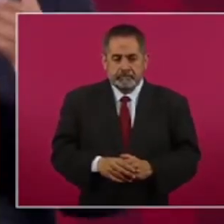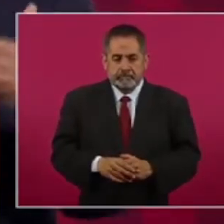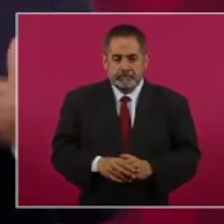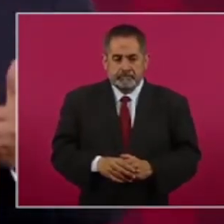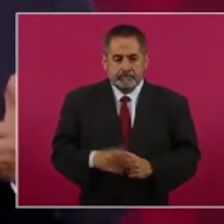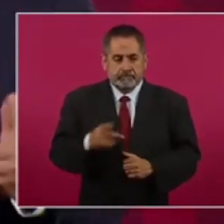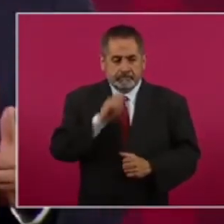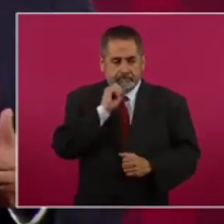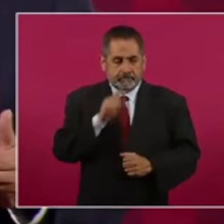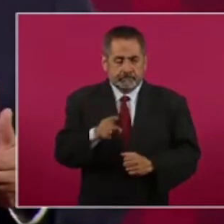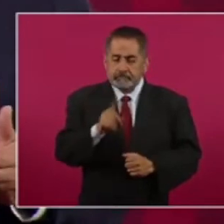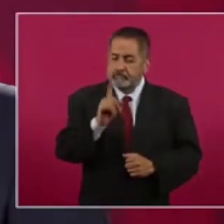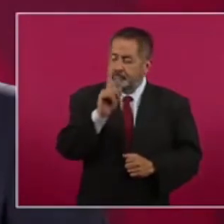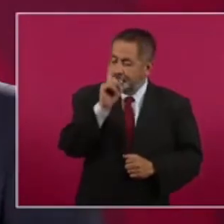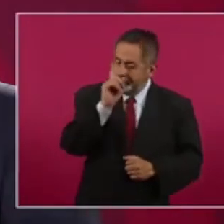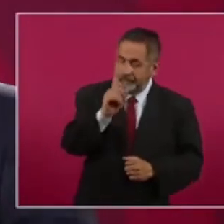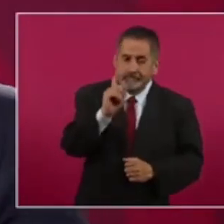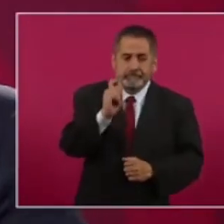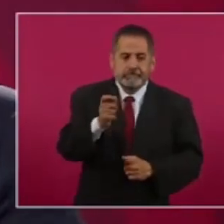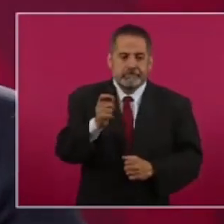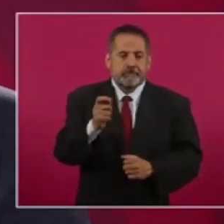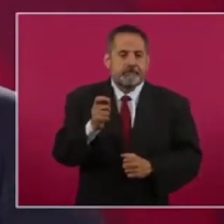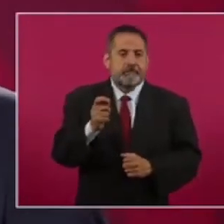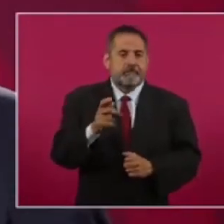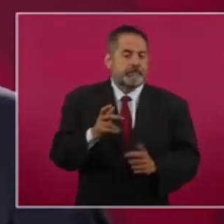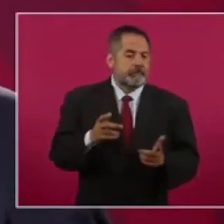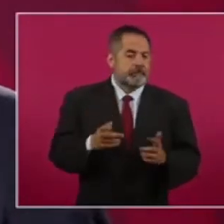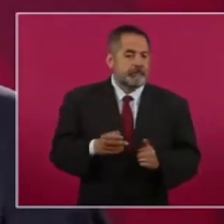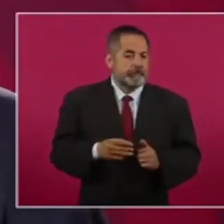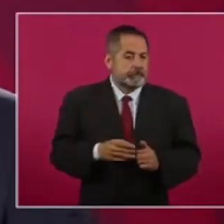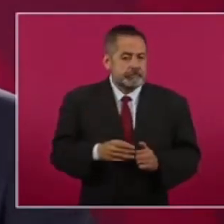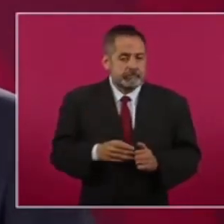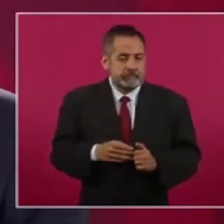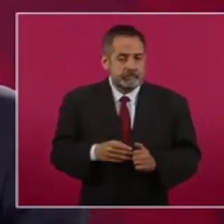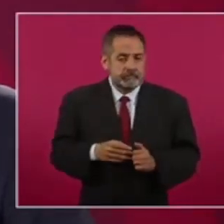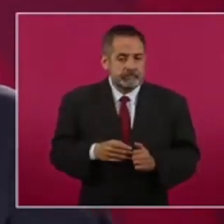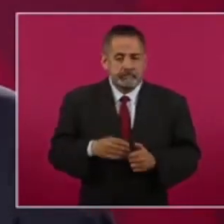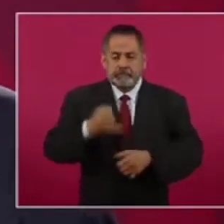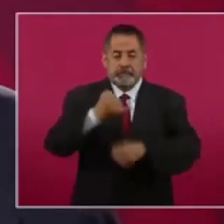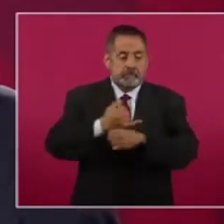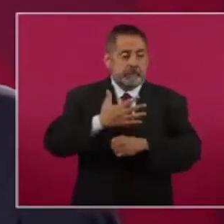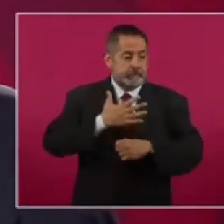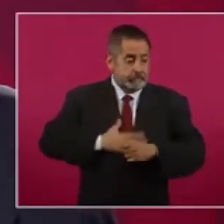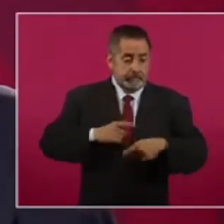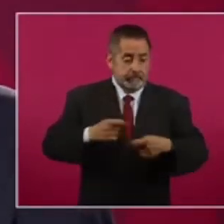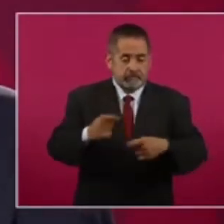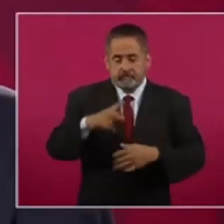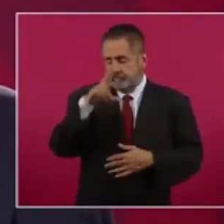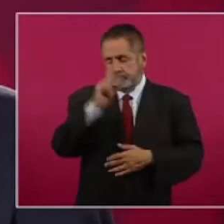Pero también no significa, pues, una cometer injusticias. Claro.